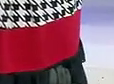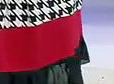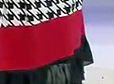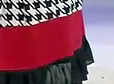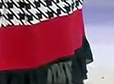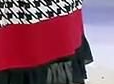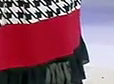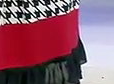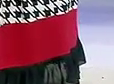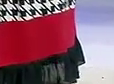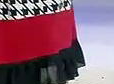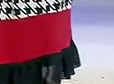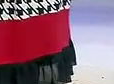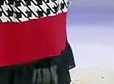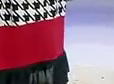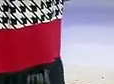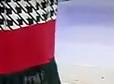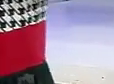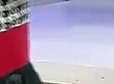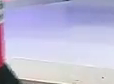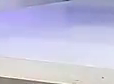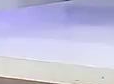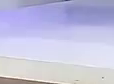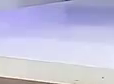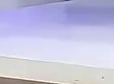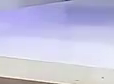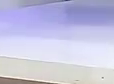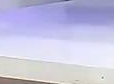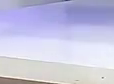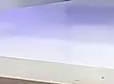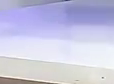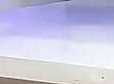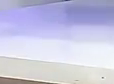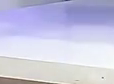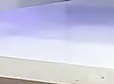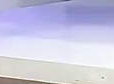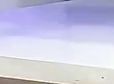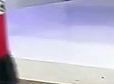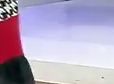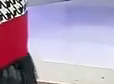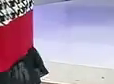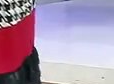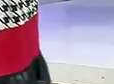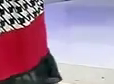cuerpo 100% pila. Eso. Mi querida Luisita. Bombón.